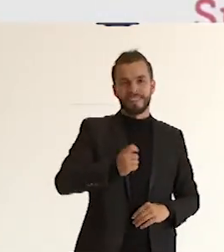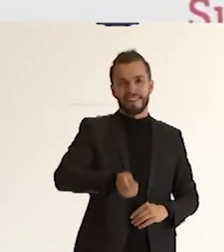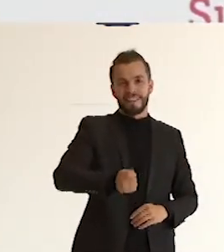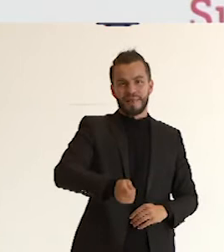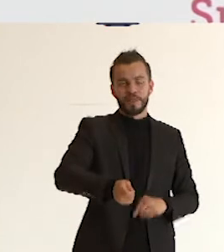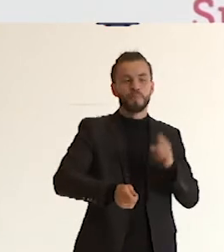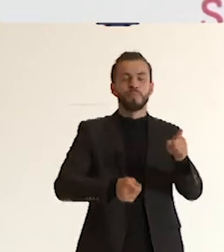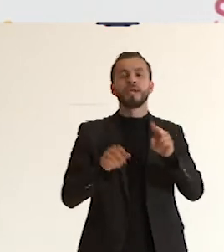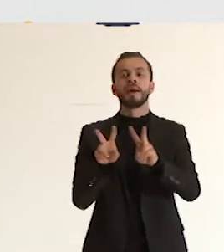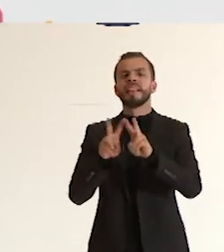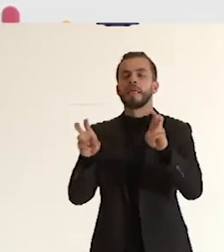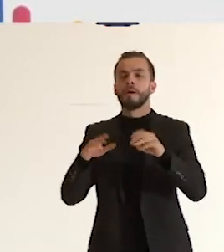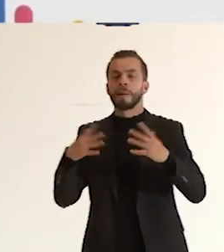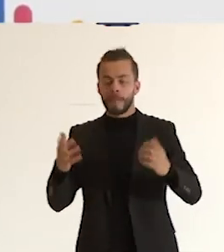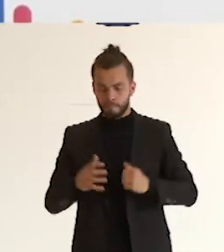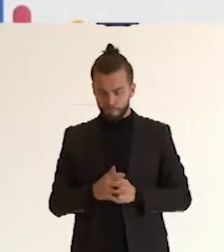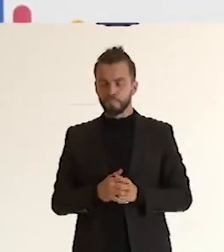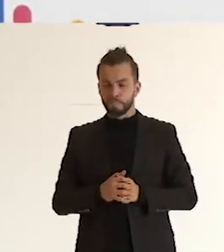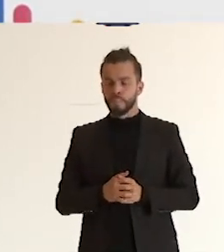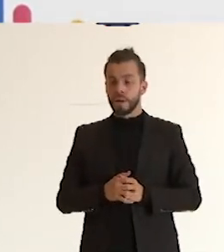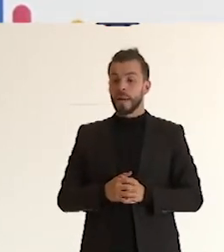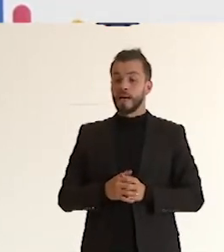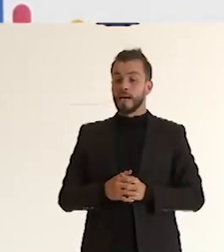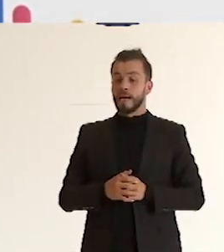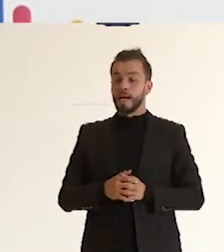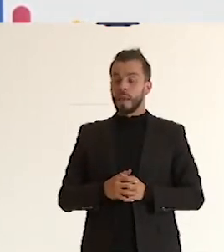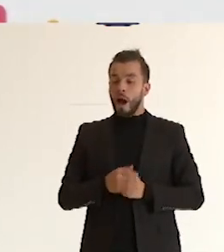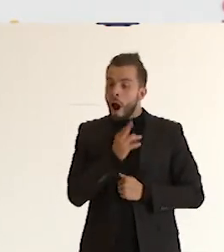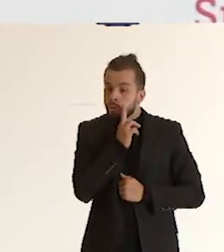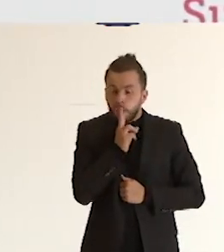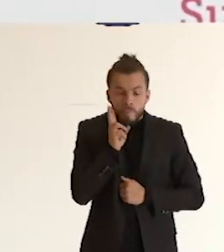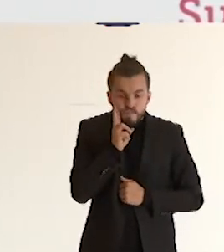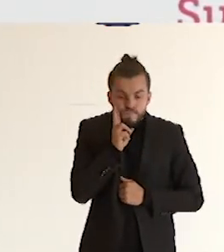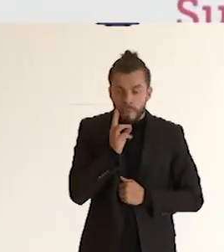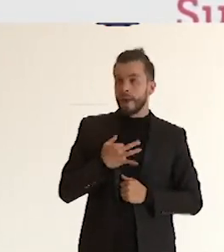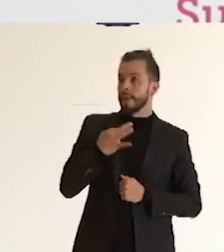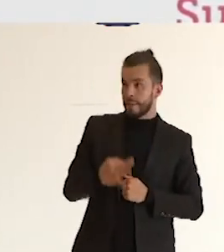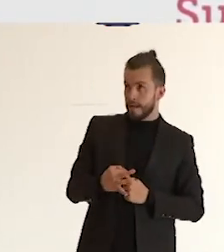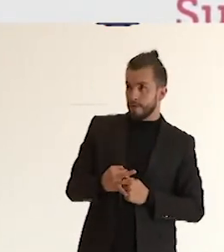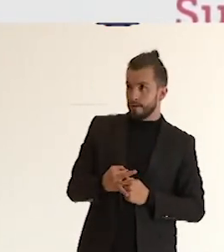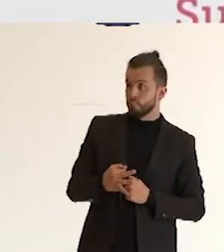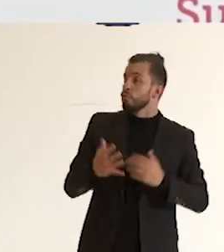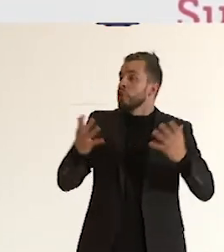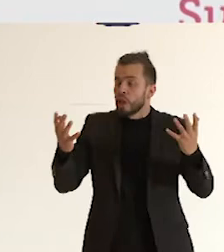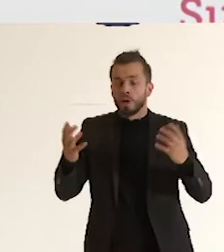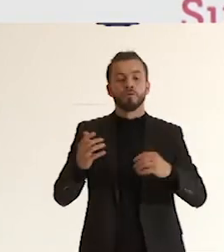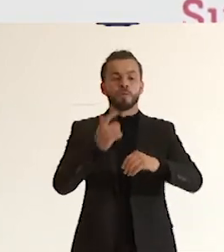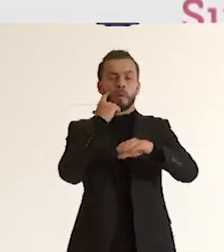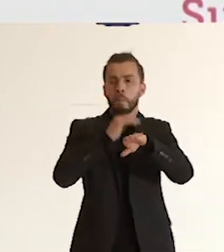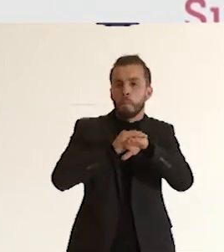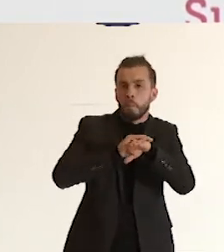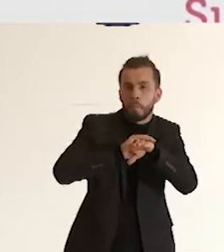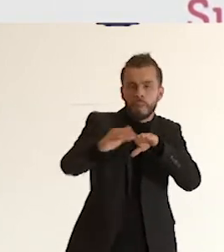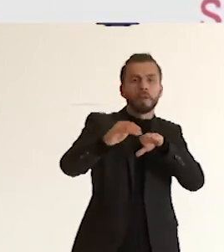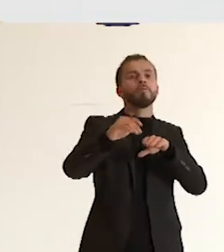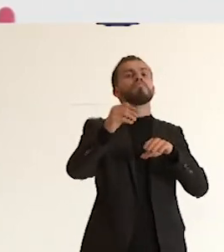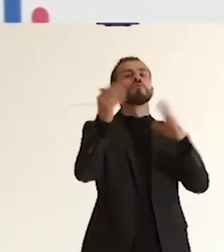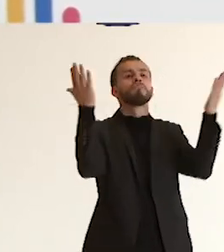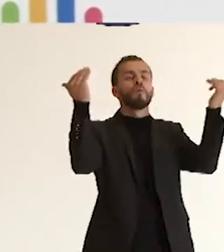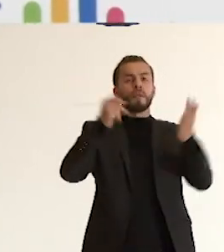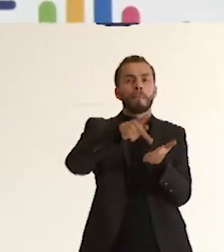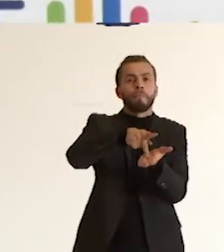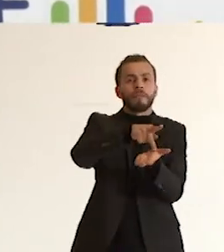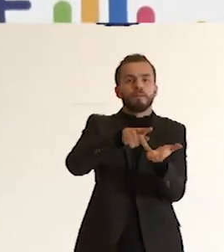ética que era invitar a la hora del almuerzo a sus compañeros a comerse un pedazo de pizza y a discutir dilemas de la profesión